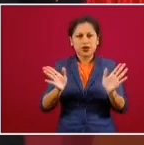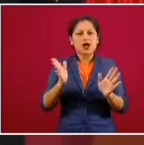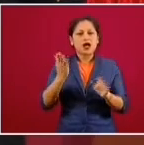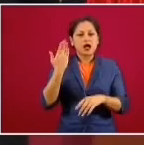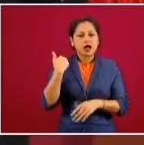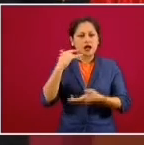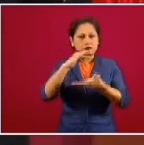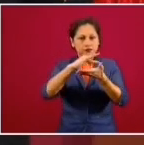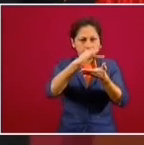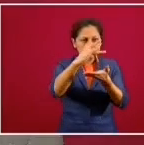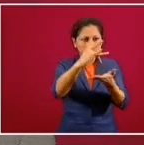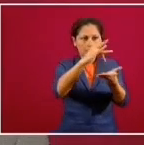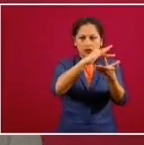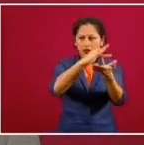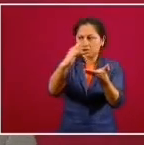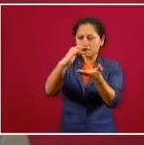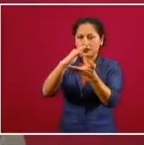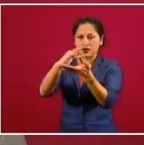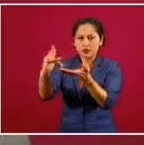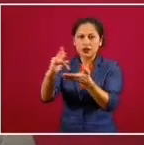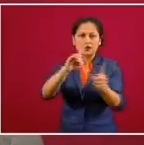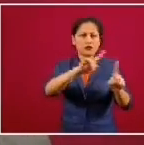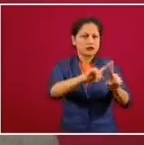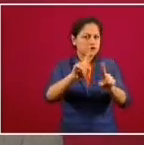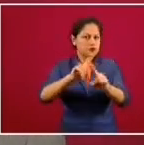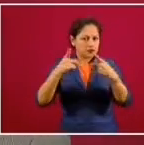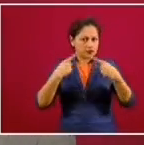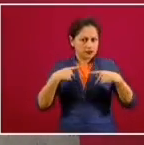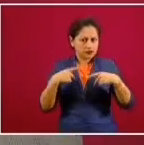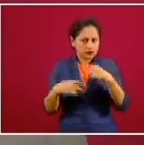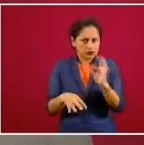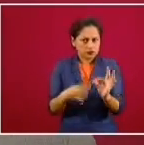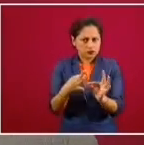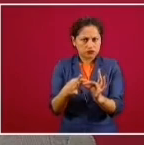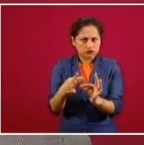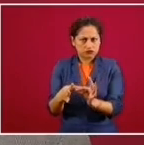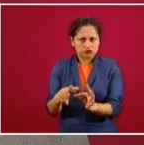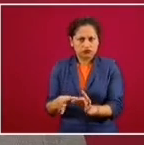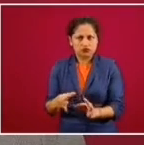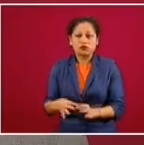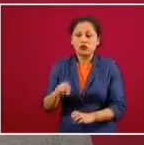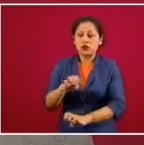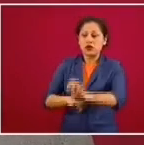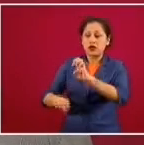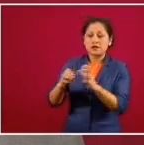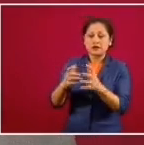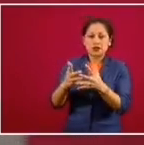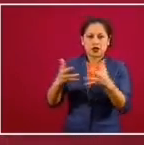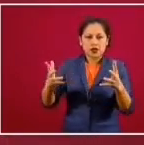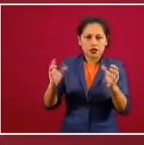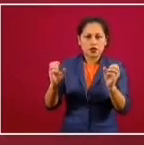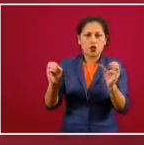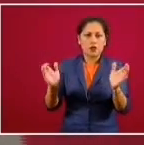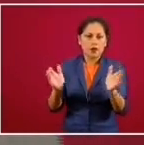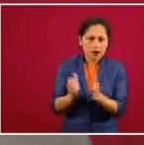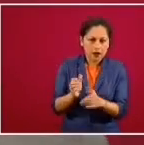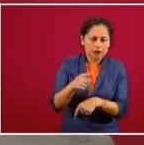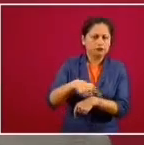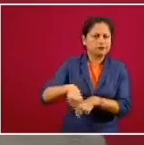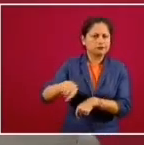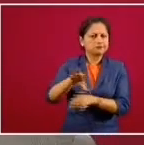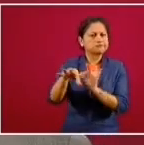manera individual o las pequeñas empresas que están cooperando, también las medianas y grandes empresas que están cooperando, pero falta la